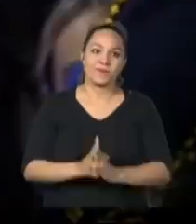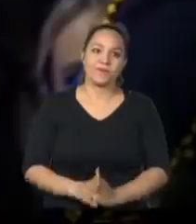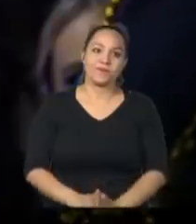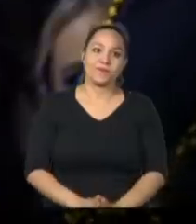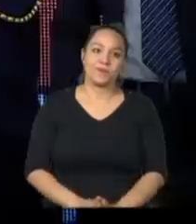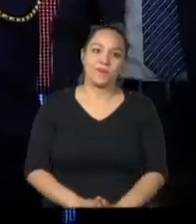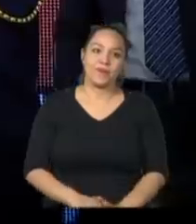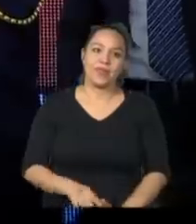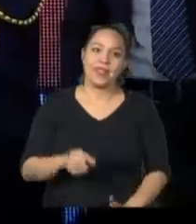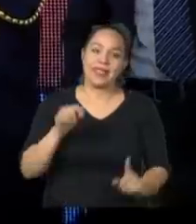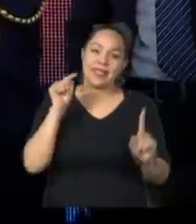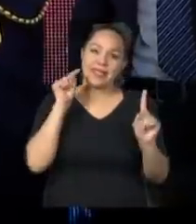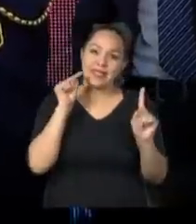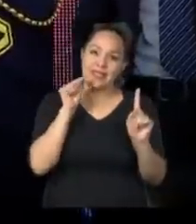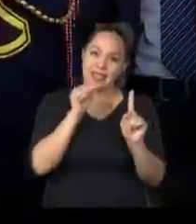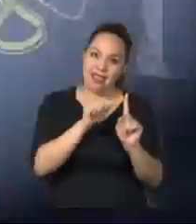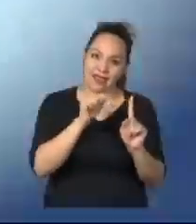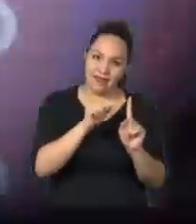Y ella,